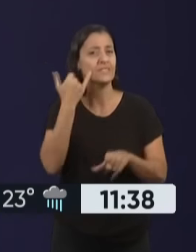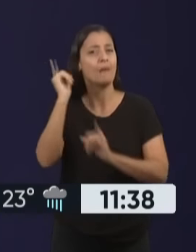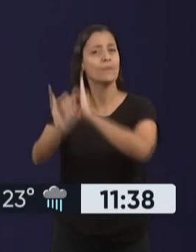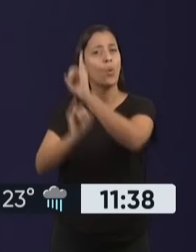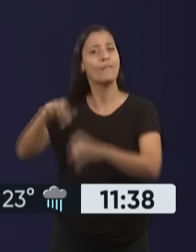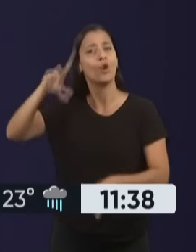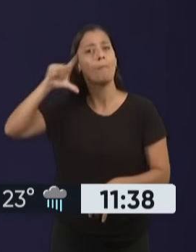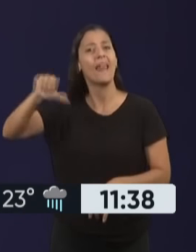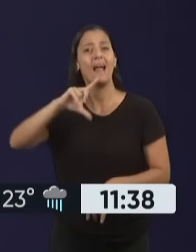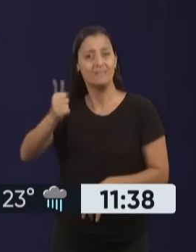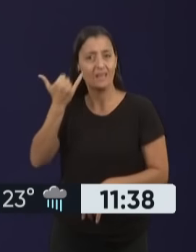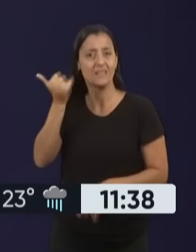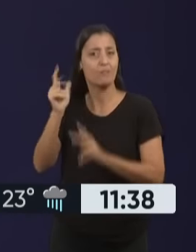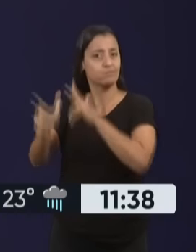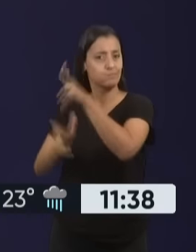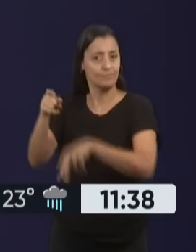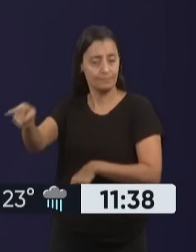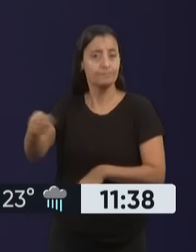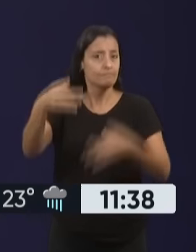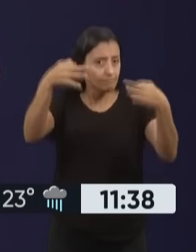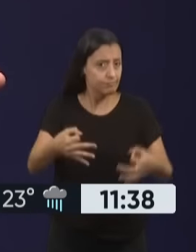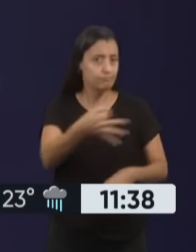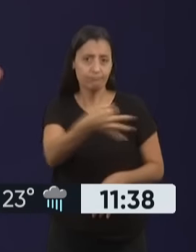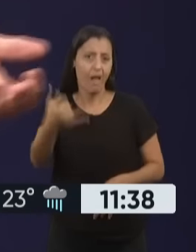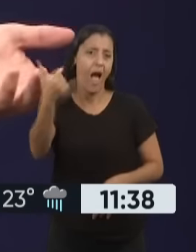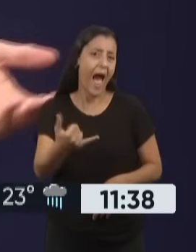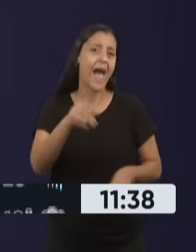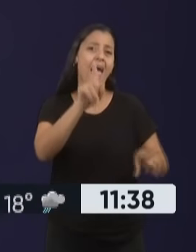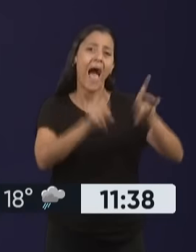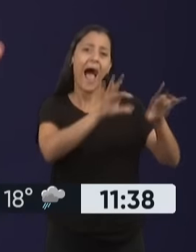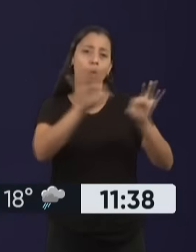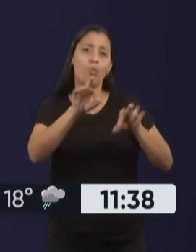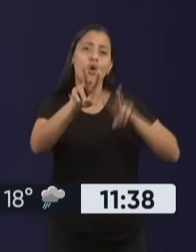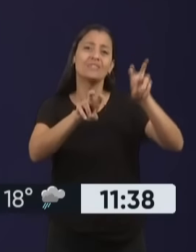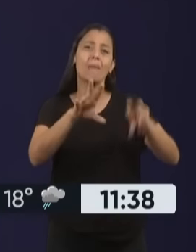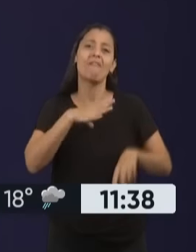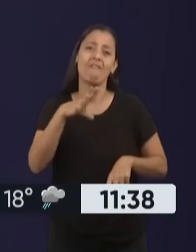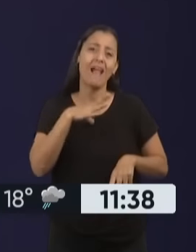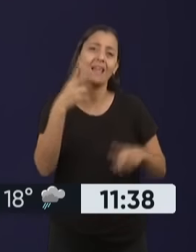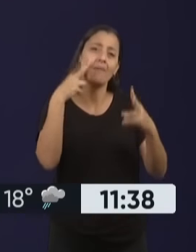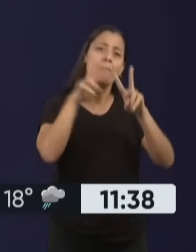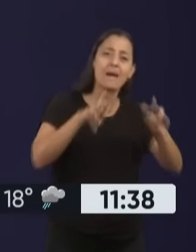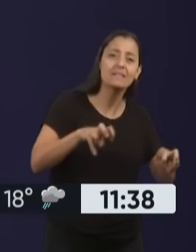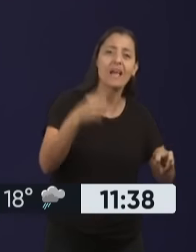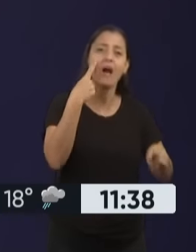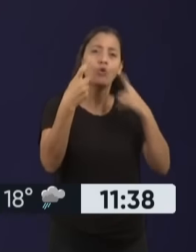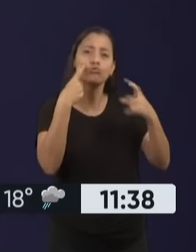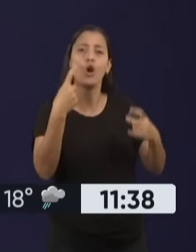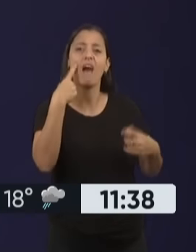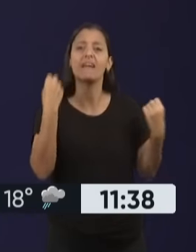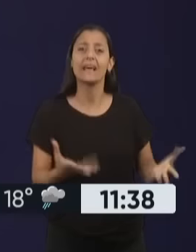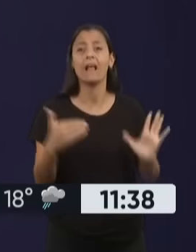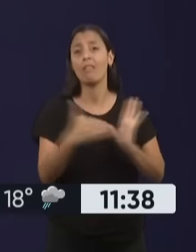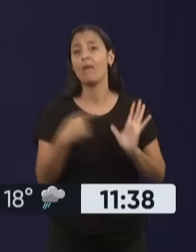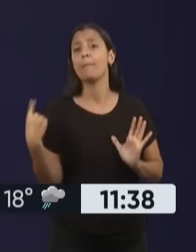Peralta e efectivamente hay cuestiones que evidentemente hay que revisar Y seguirán revisando en en tanto y en cuanto